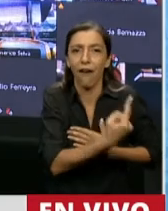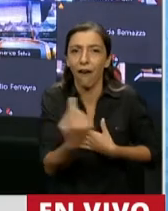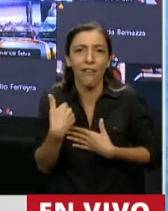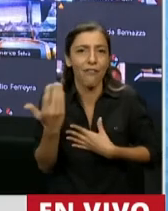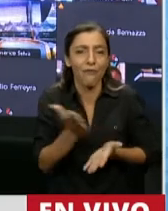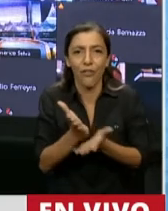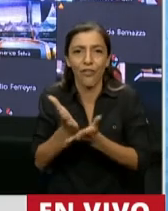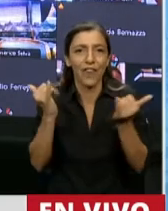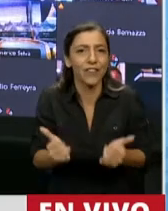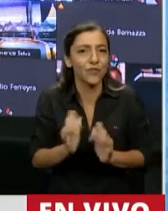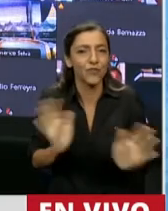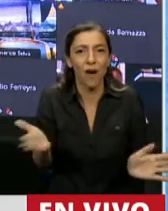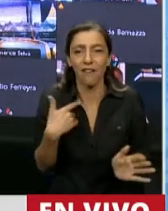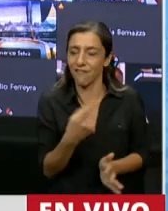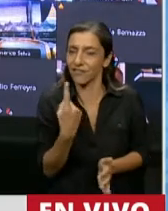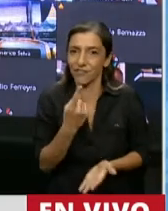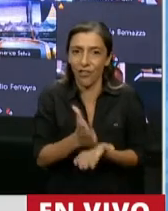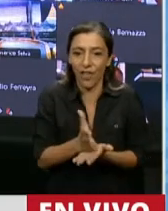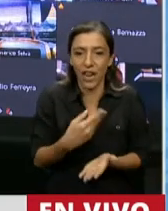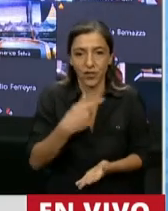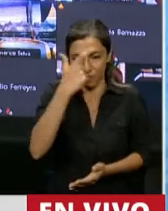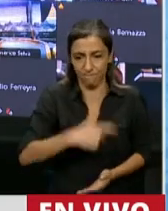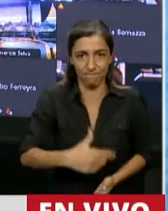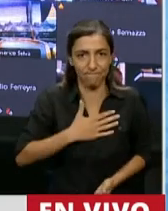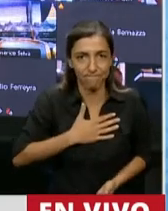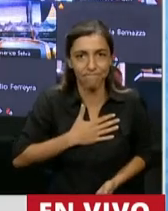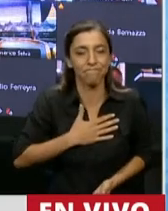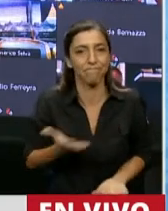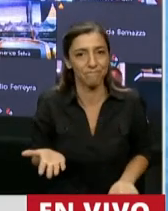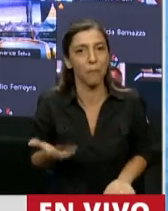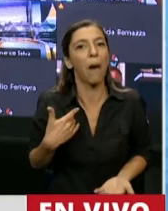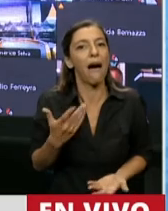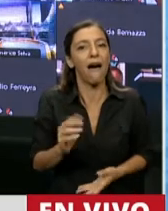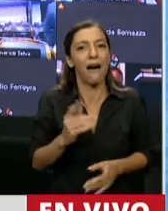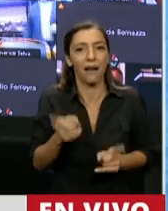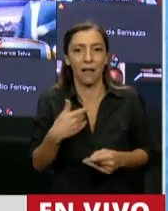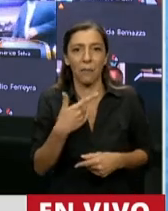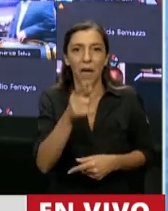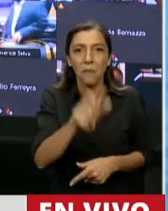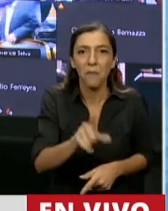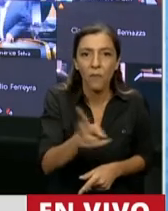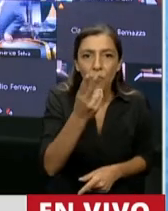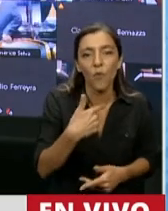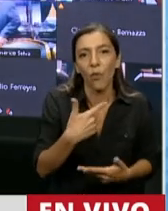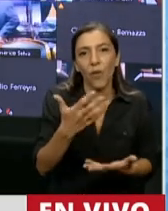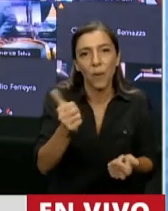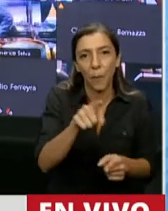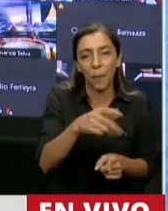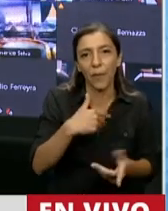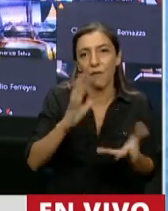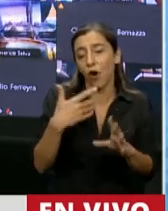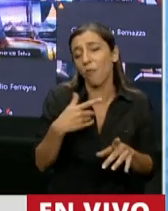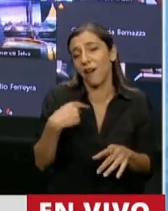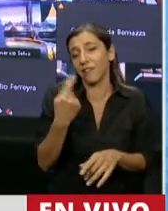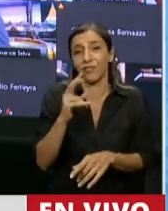derecho como paciente, como persona, a despedir a un ser querido. Y lo vimos el otro día en el